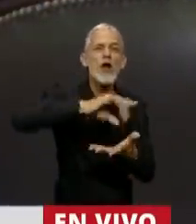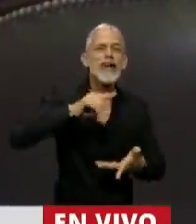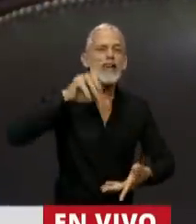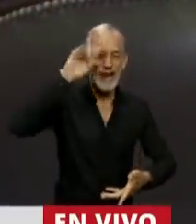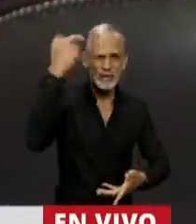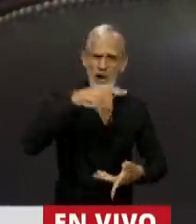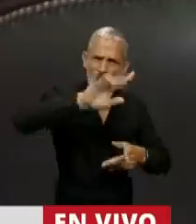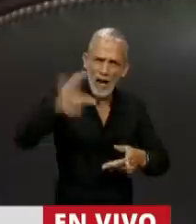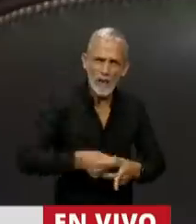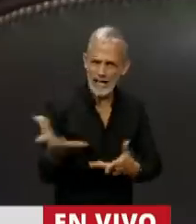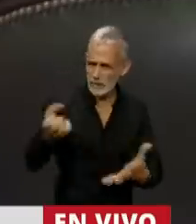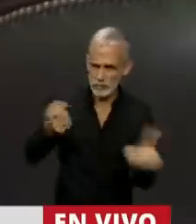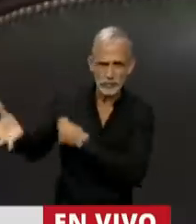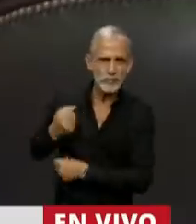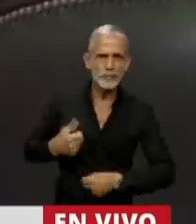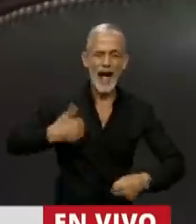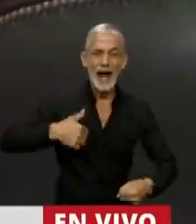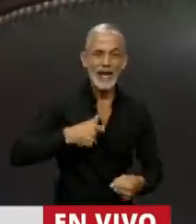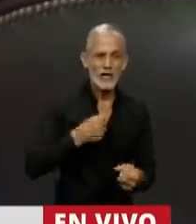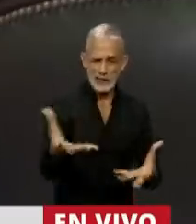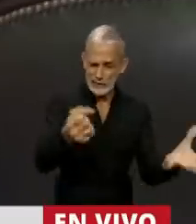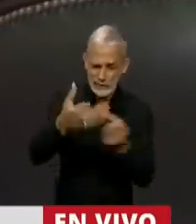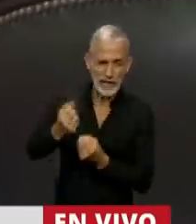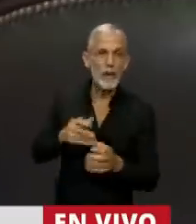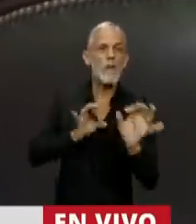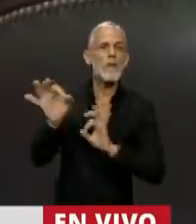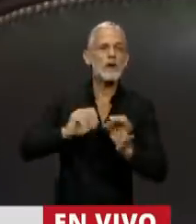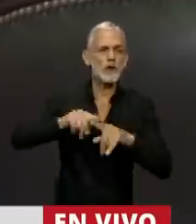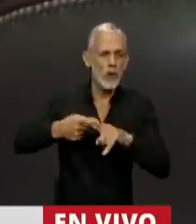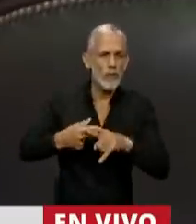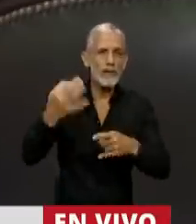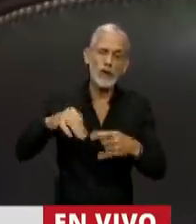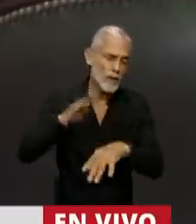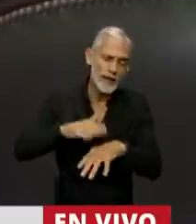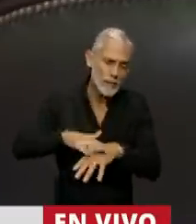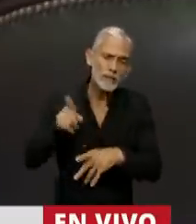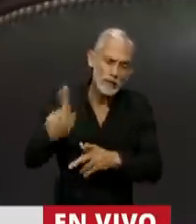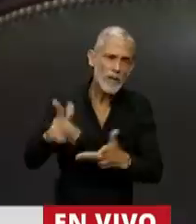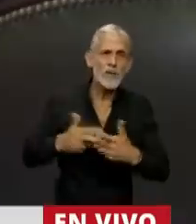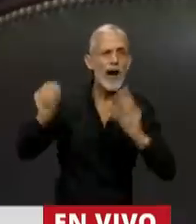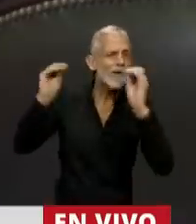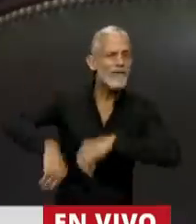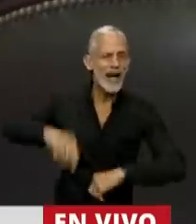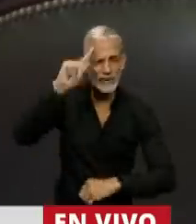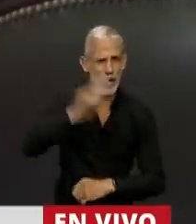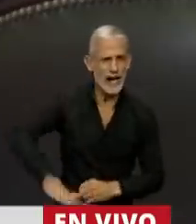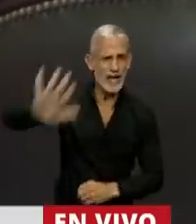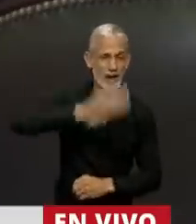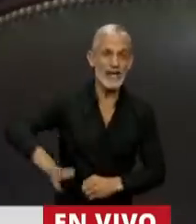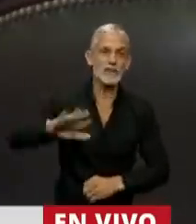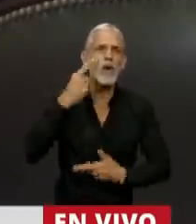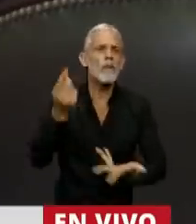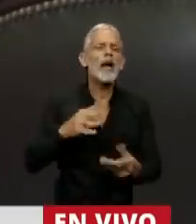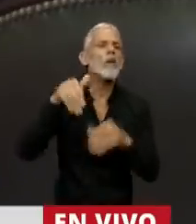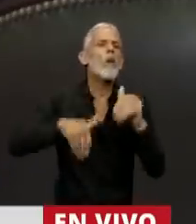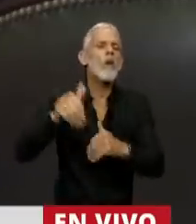¿Han esquilmado constantemente a los argentinos para sostener un proyecto político y tienen que hacerse cargo que fracasó a nivel nacional? Y si no, miren